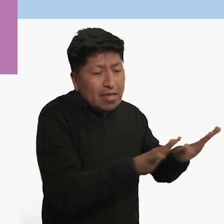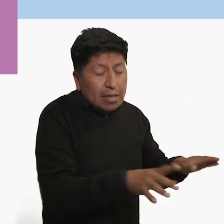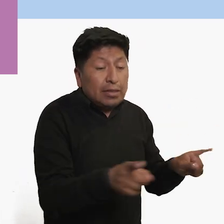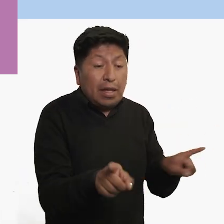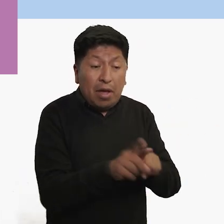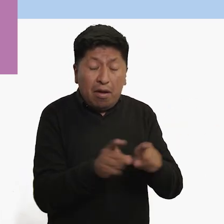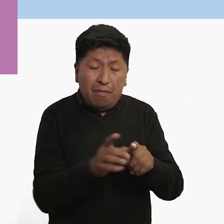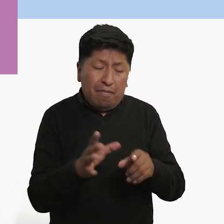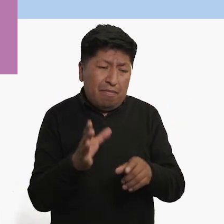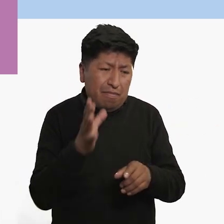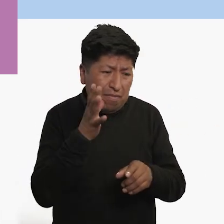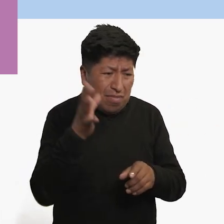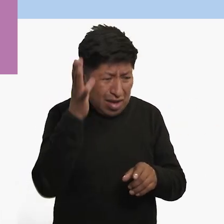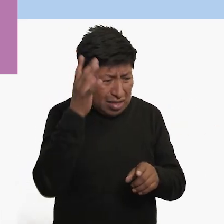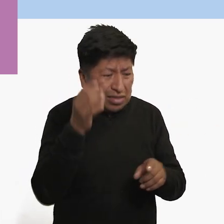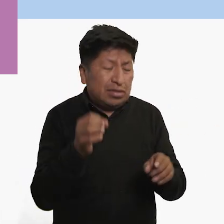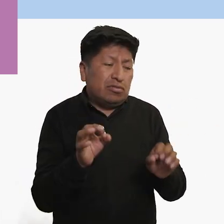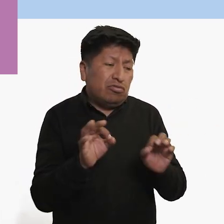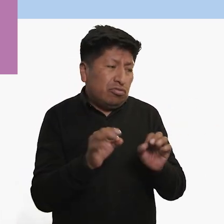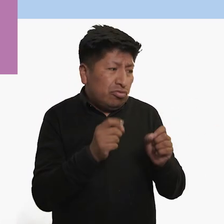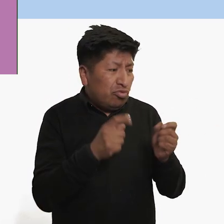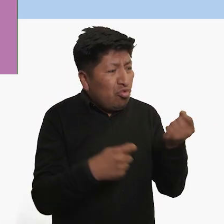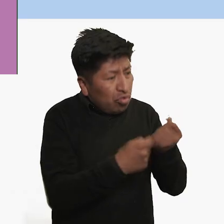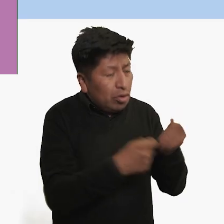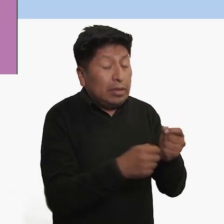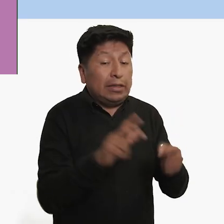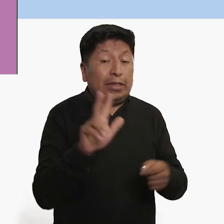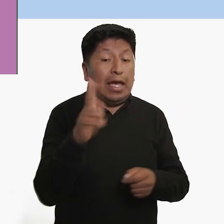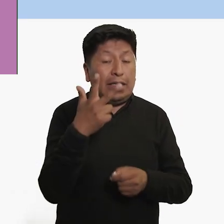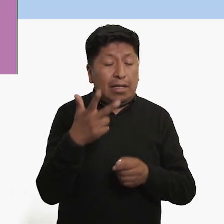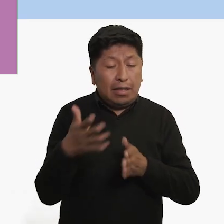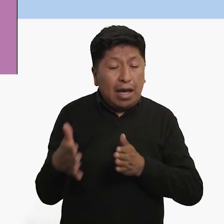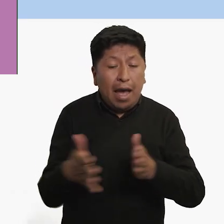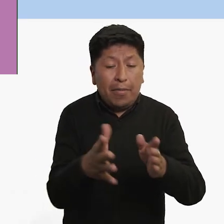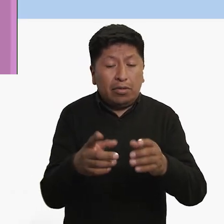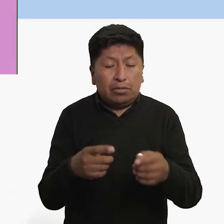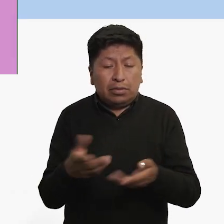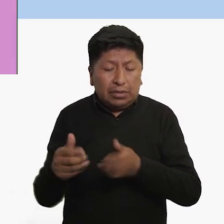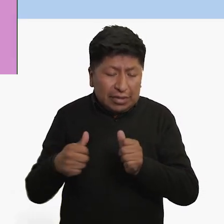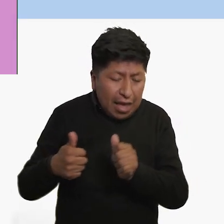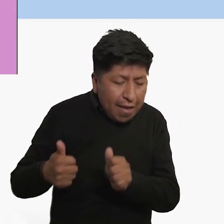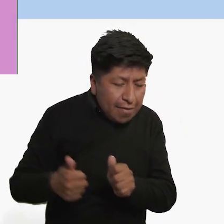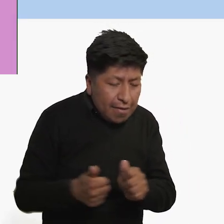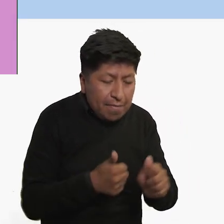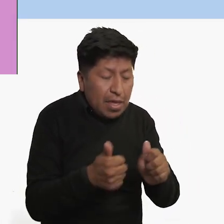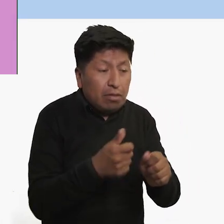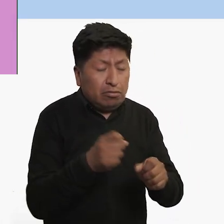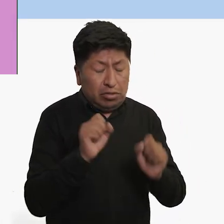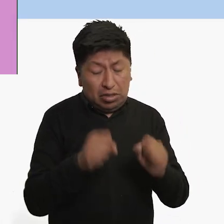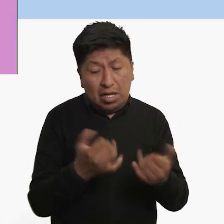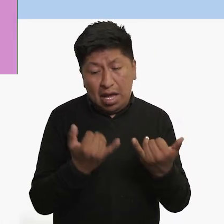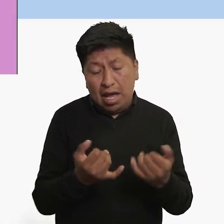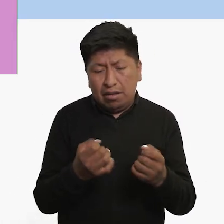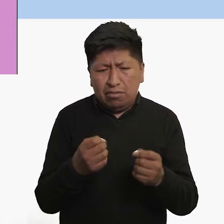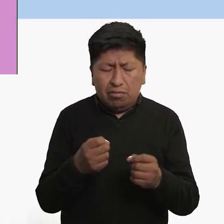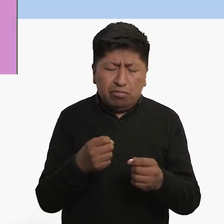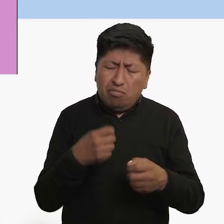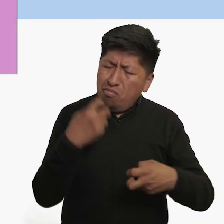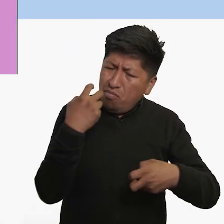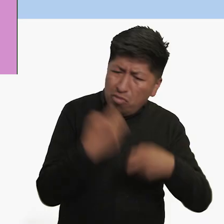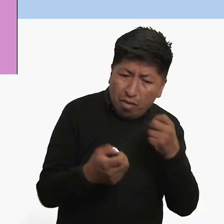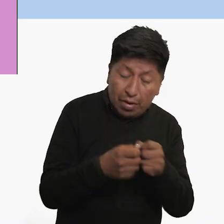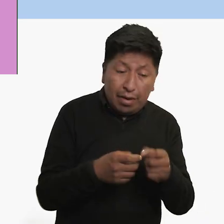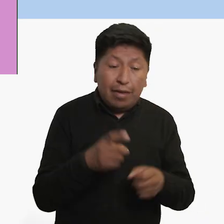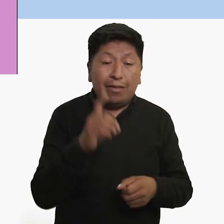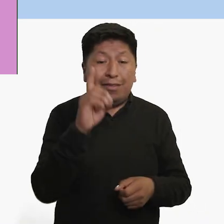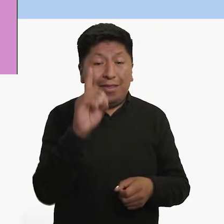padres o tutores siempre que no sean los agresores. La tercera etapa es la derivación y seguimiento. Si el hecho constituye un delito,